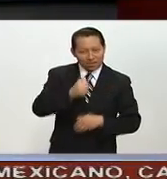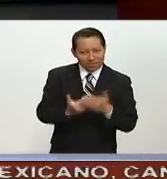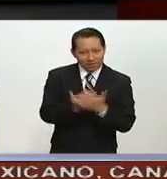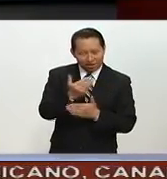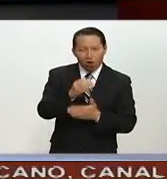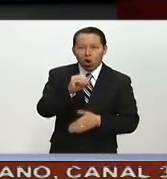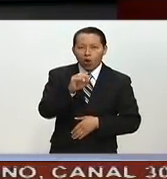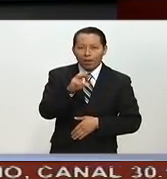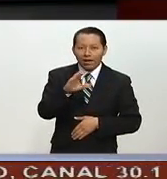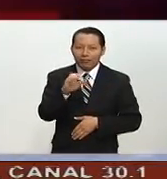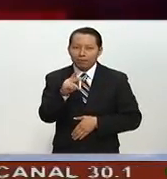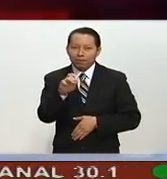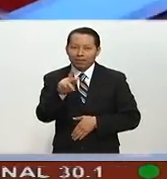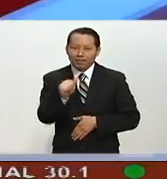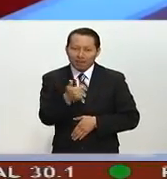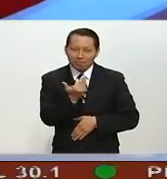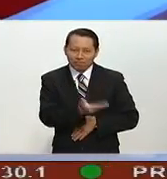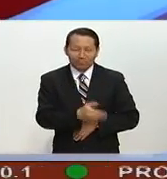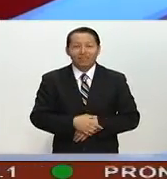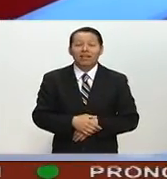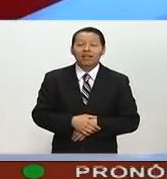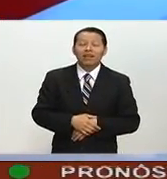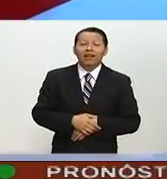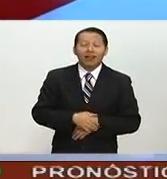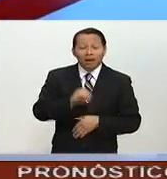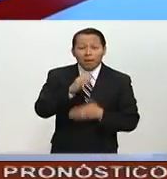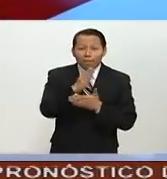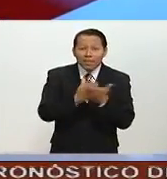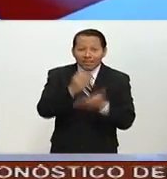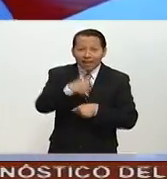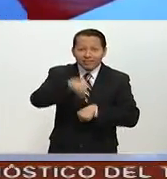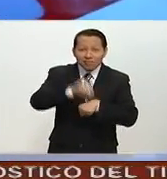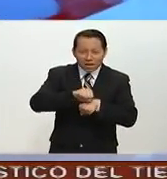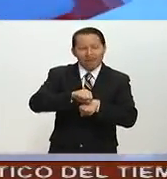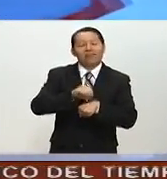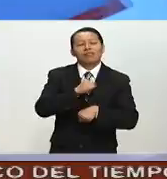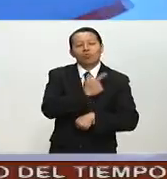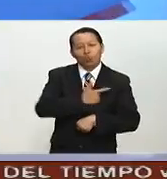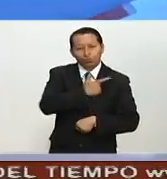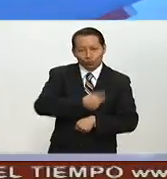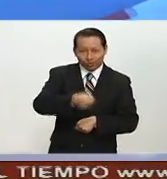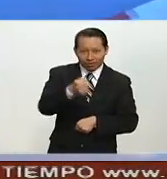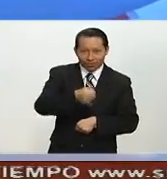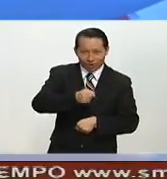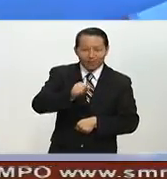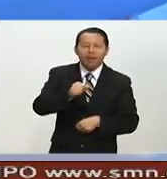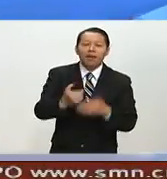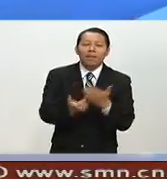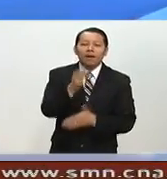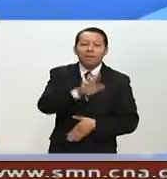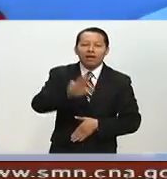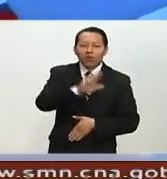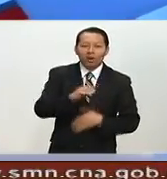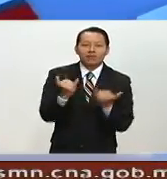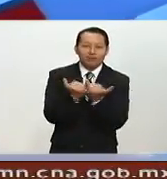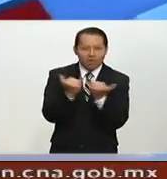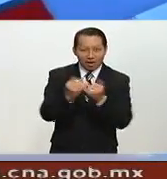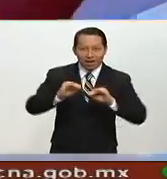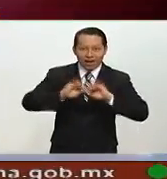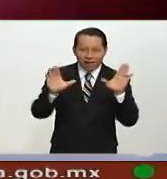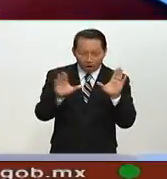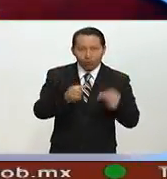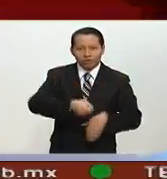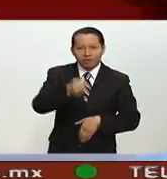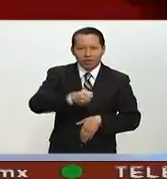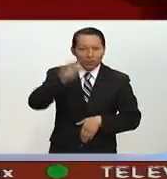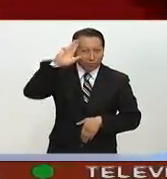Omar Cepeda. ¿Cómo estás, Omar? Mitad de semana, es un placer saludarte esta mañana de miércoles y por supuesto también saludamos a